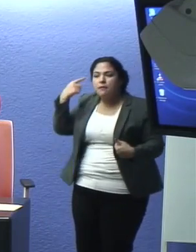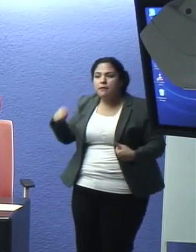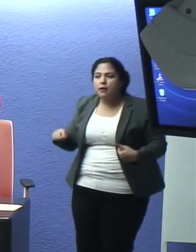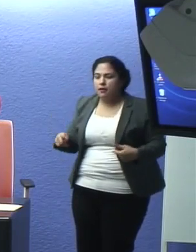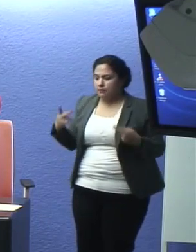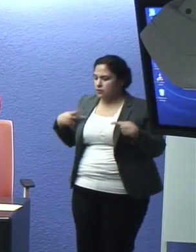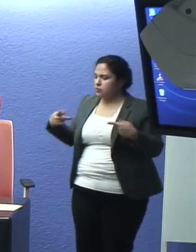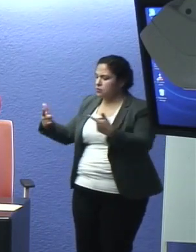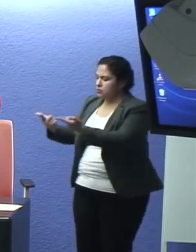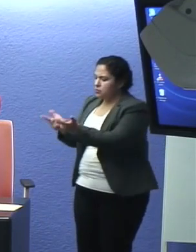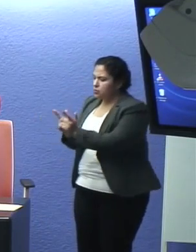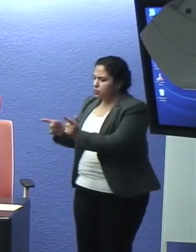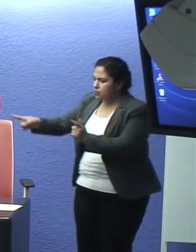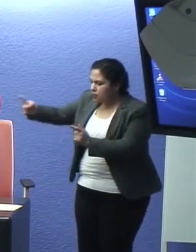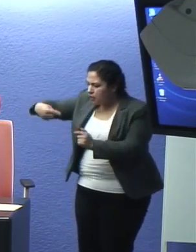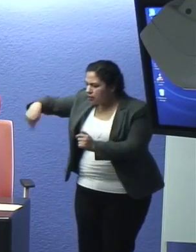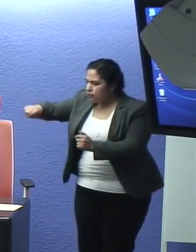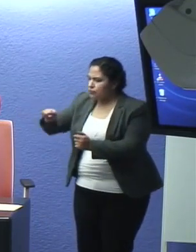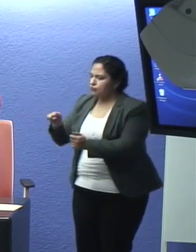discriminación. Gracias.